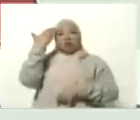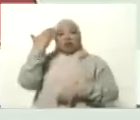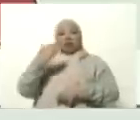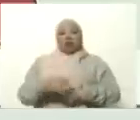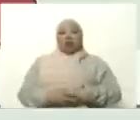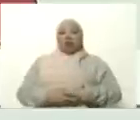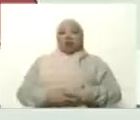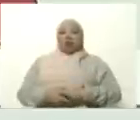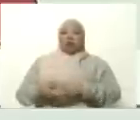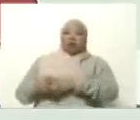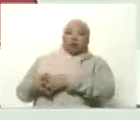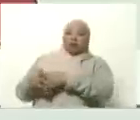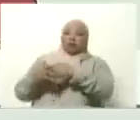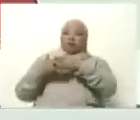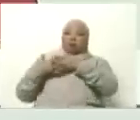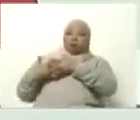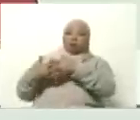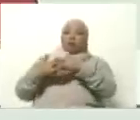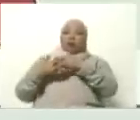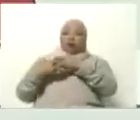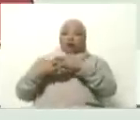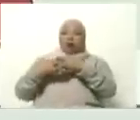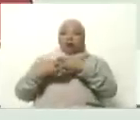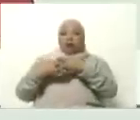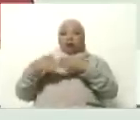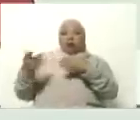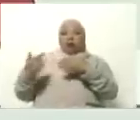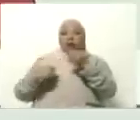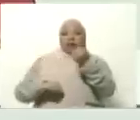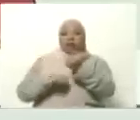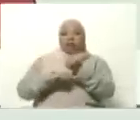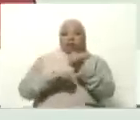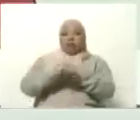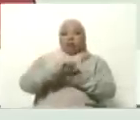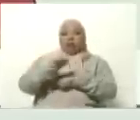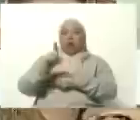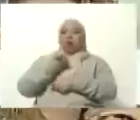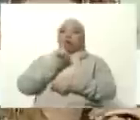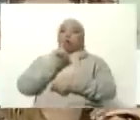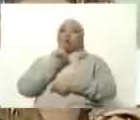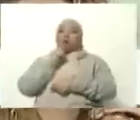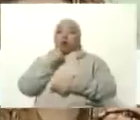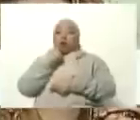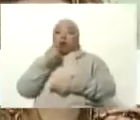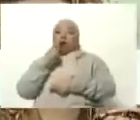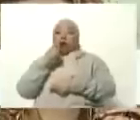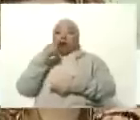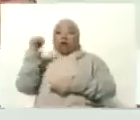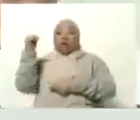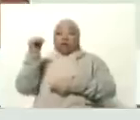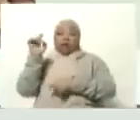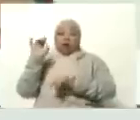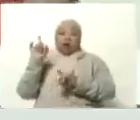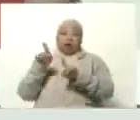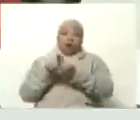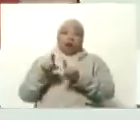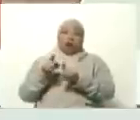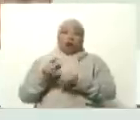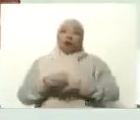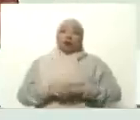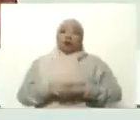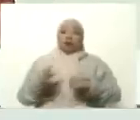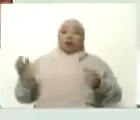Porque de Estados Unidos tienen, como dice, el botoncito para mandar a callarles la boca a todos. Claro, van a